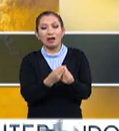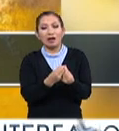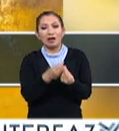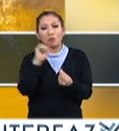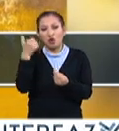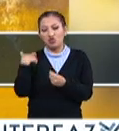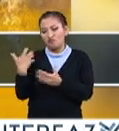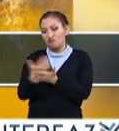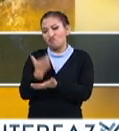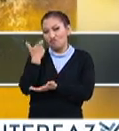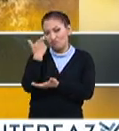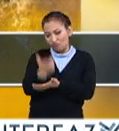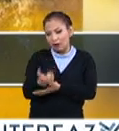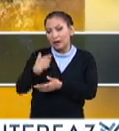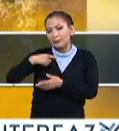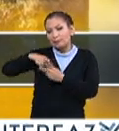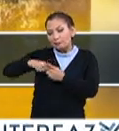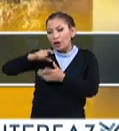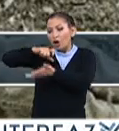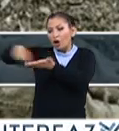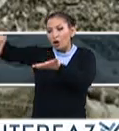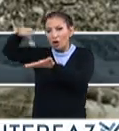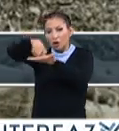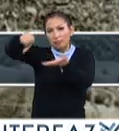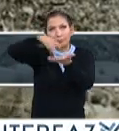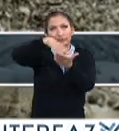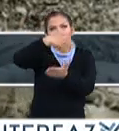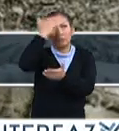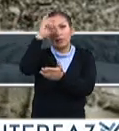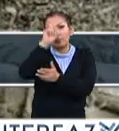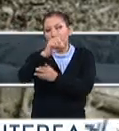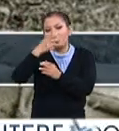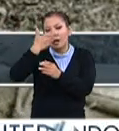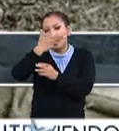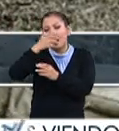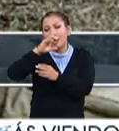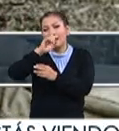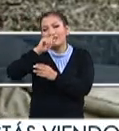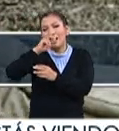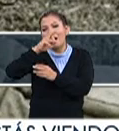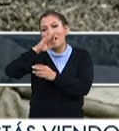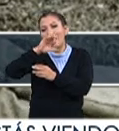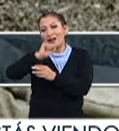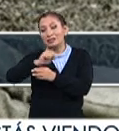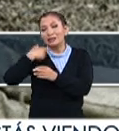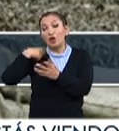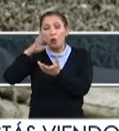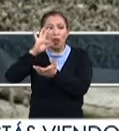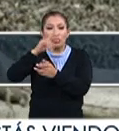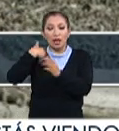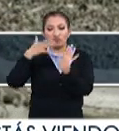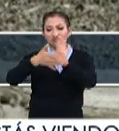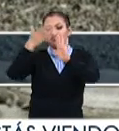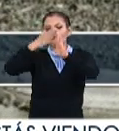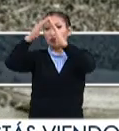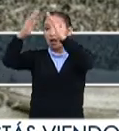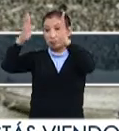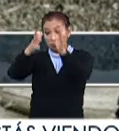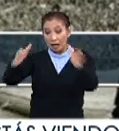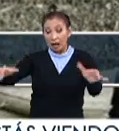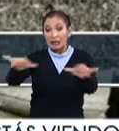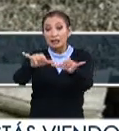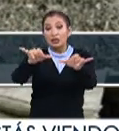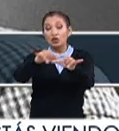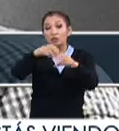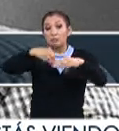otra lana y se pone a comprar unas, no sé, 30 hectáreas o 40 y construye casas de muy buenas dimensiones, de